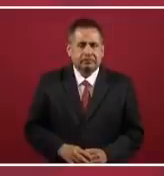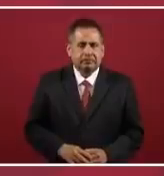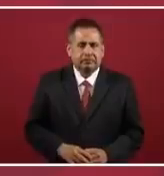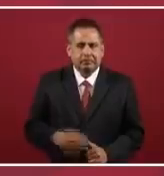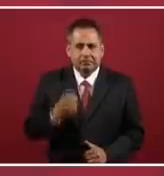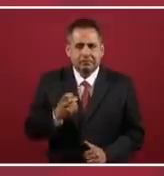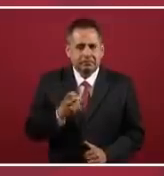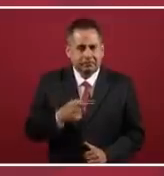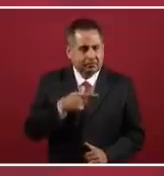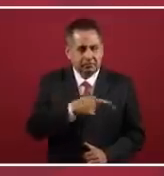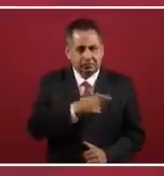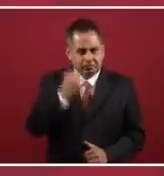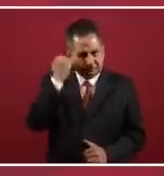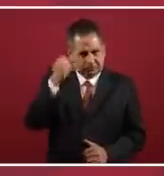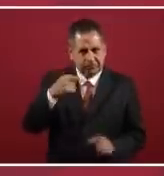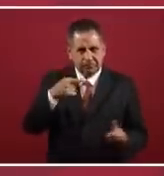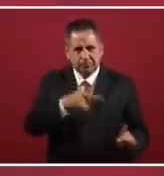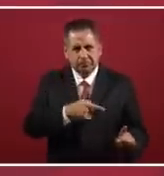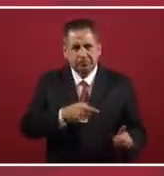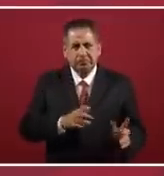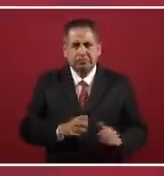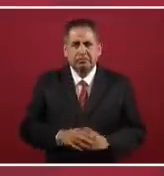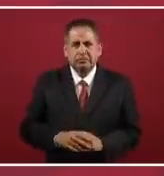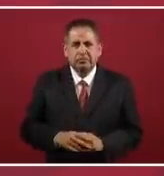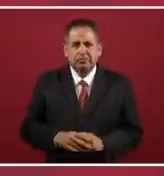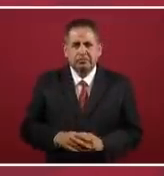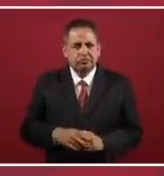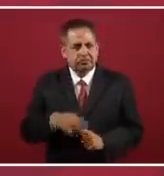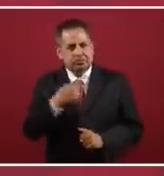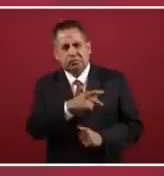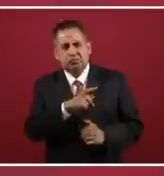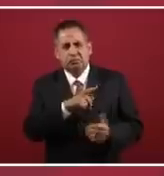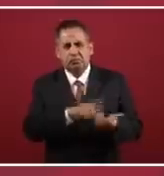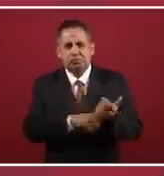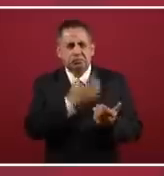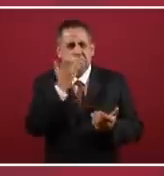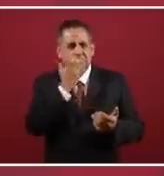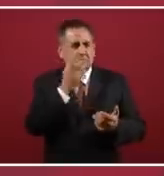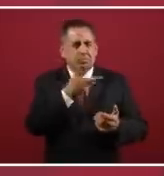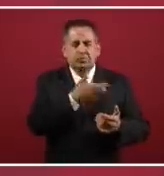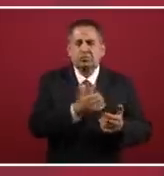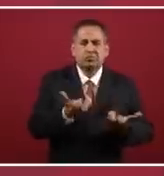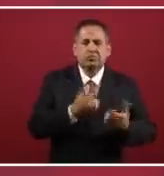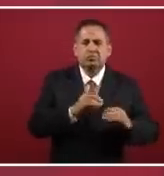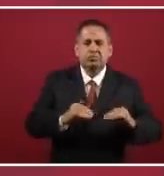Esa es su, una de sus divisas.